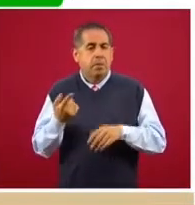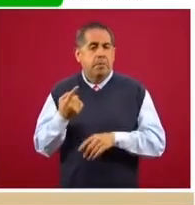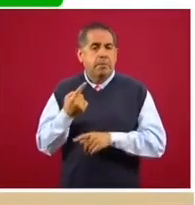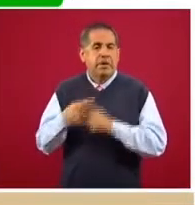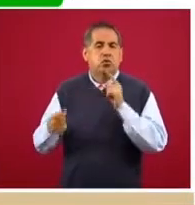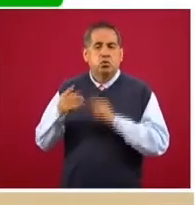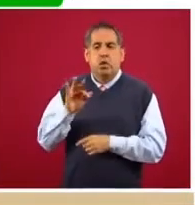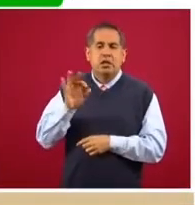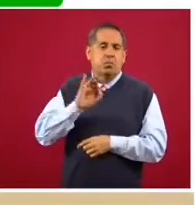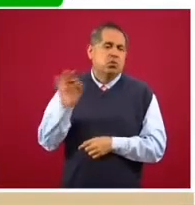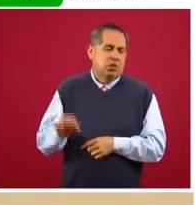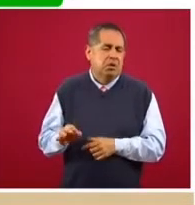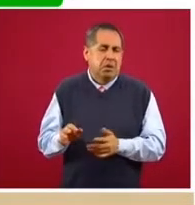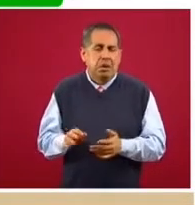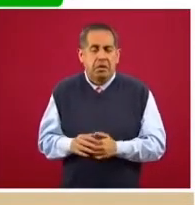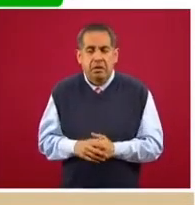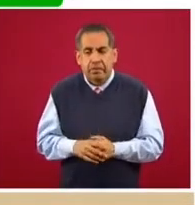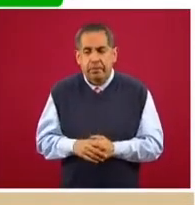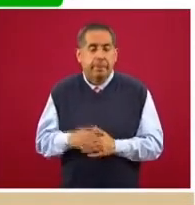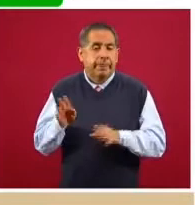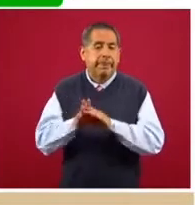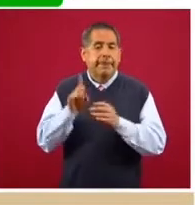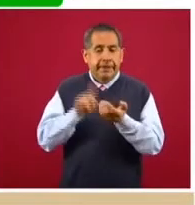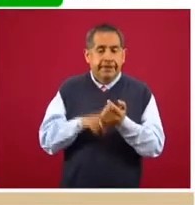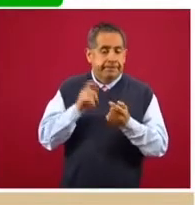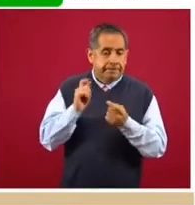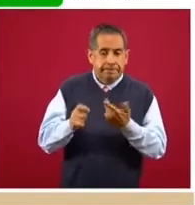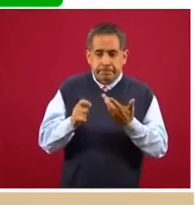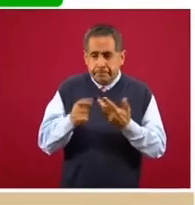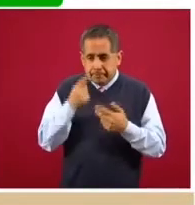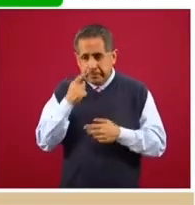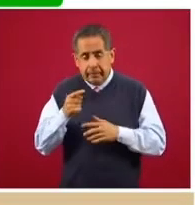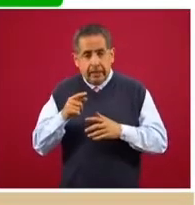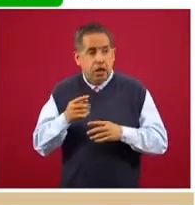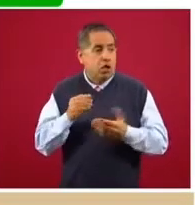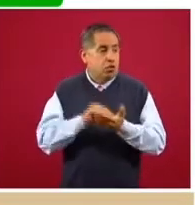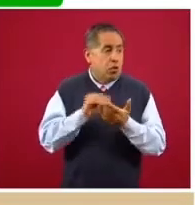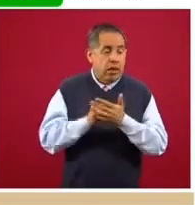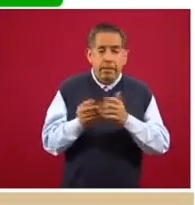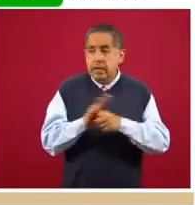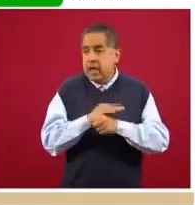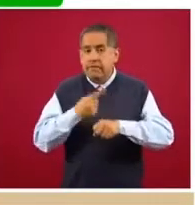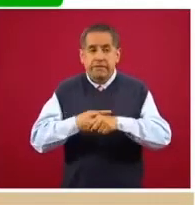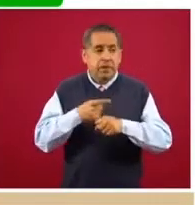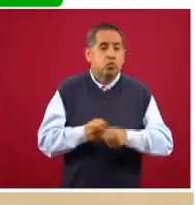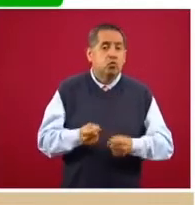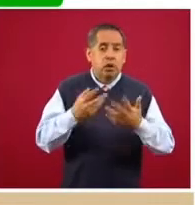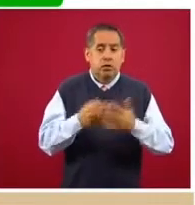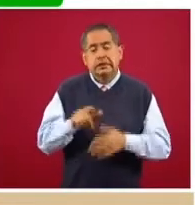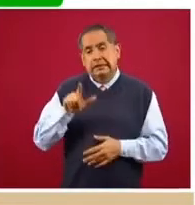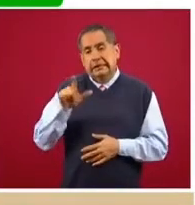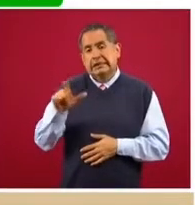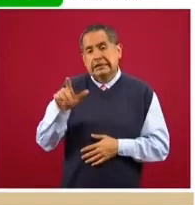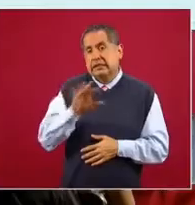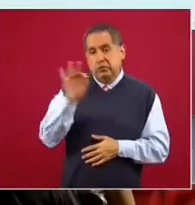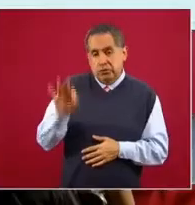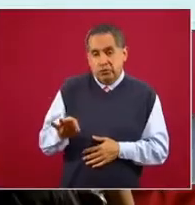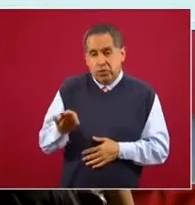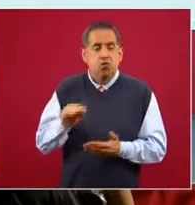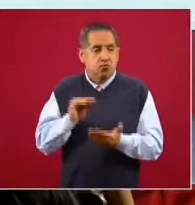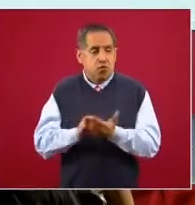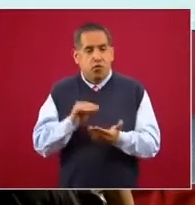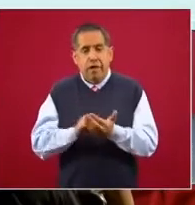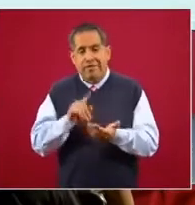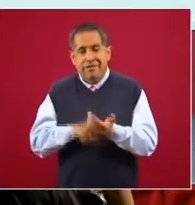menos 40%. Veamos que los casos activos representan el 17%, por lo tanto hay una buena actividad